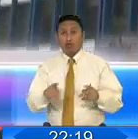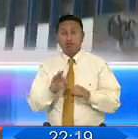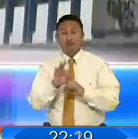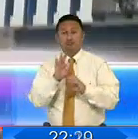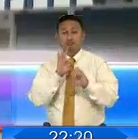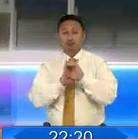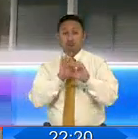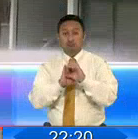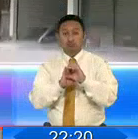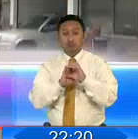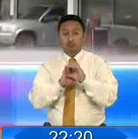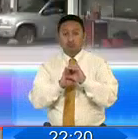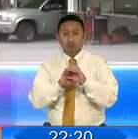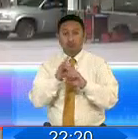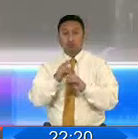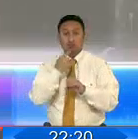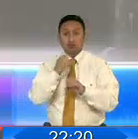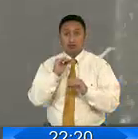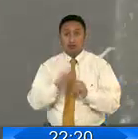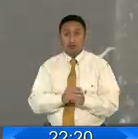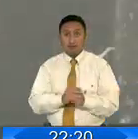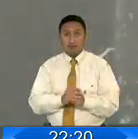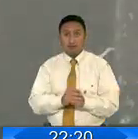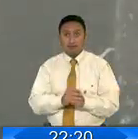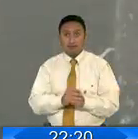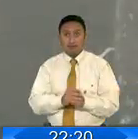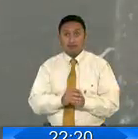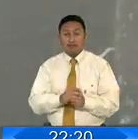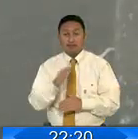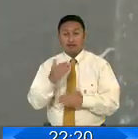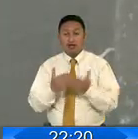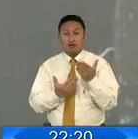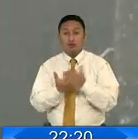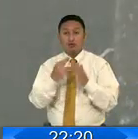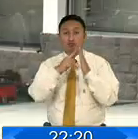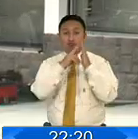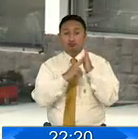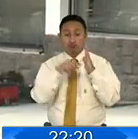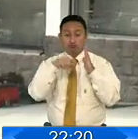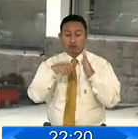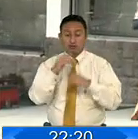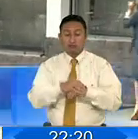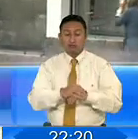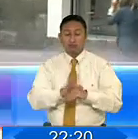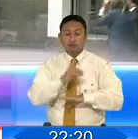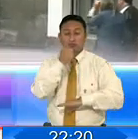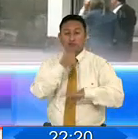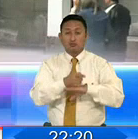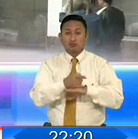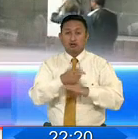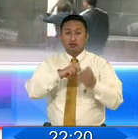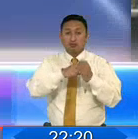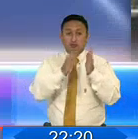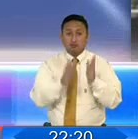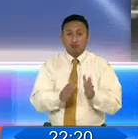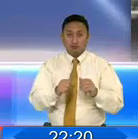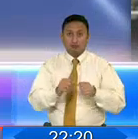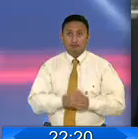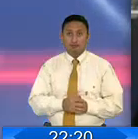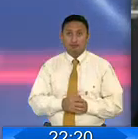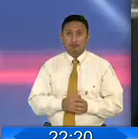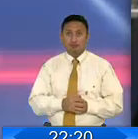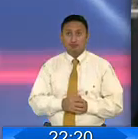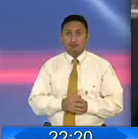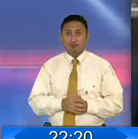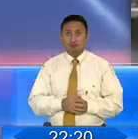Participación Ciudadana y Control Social, que le estaba dando forma al reglamento para la designación del contralor definitivo. Si se da el proceso